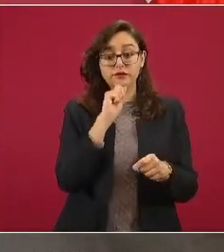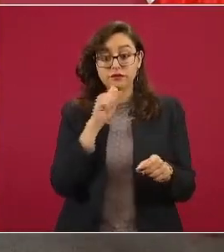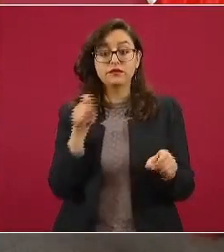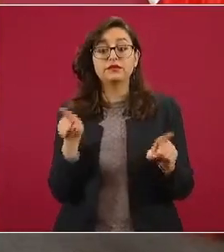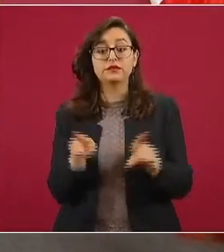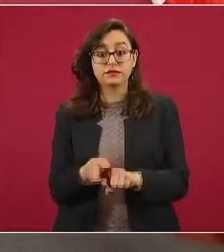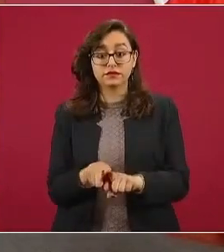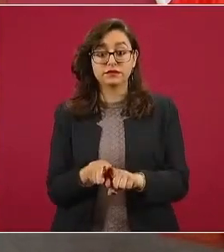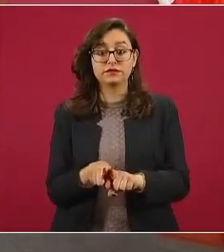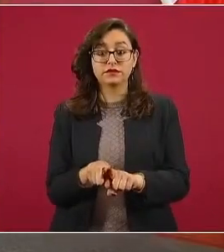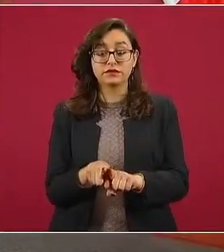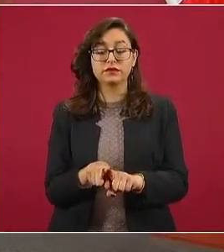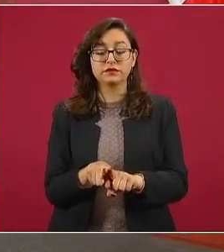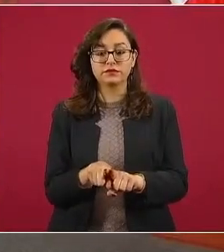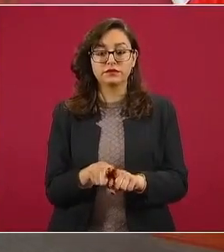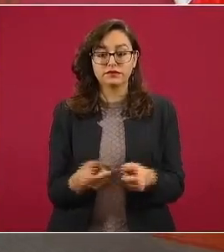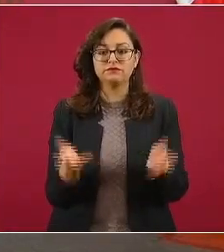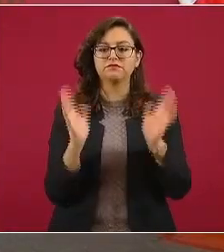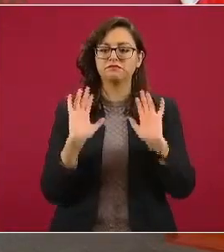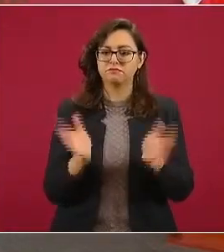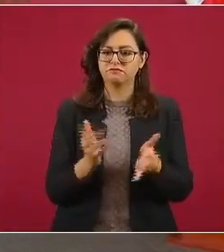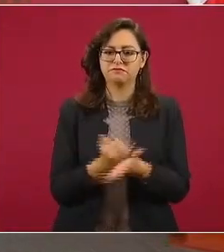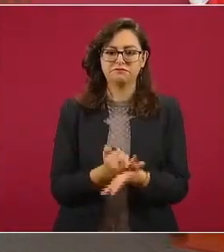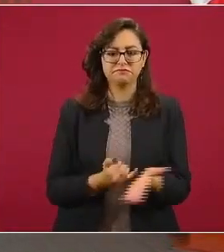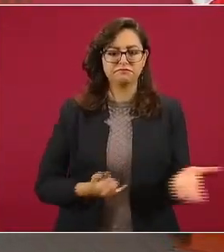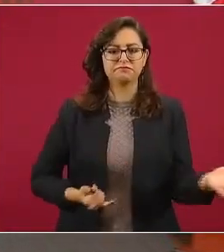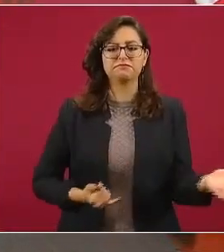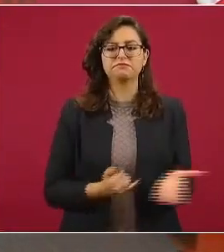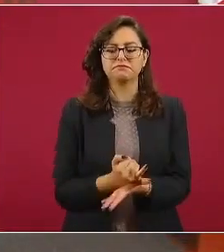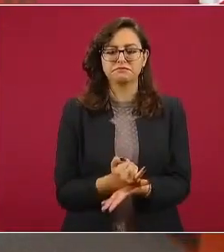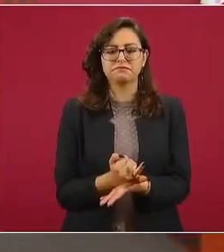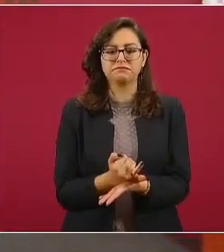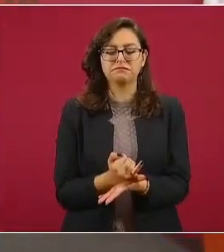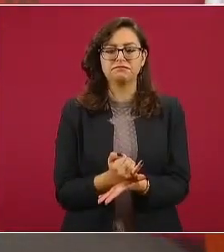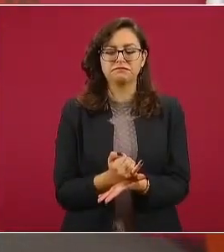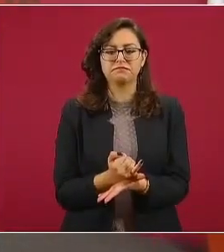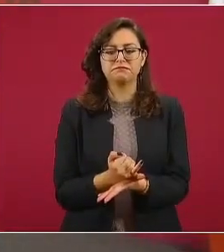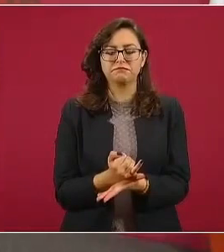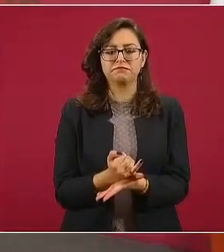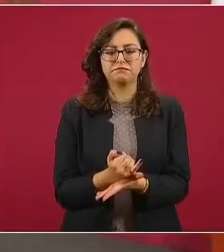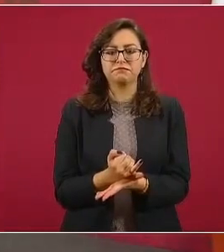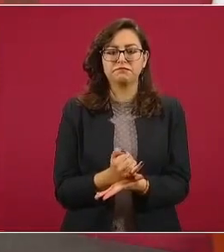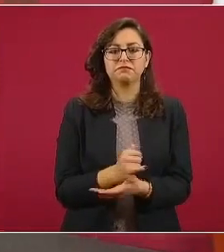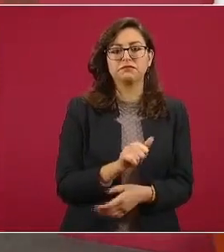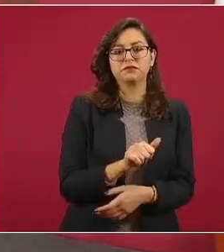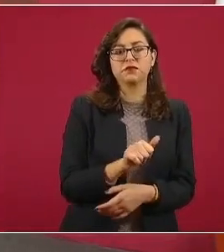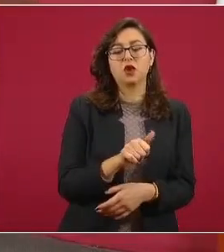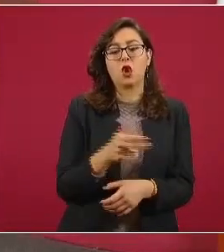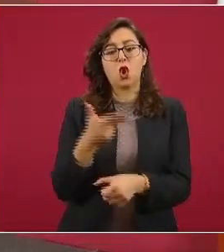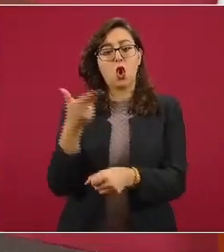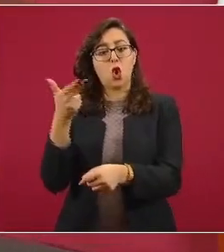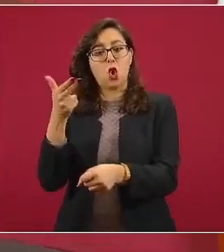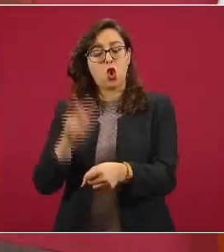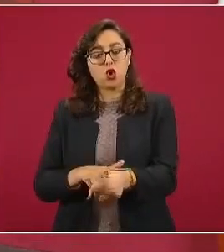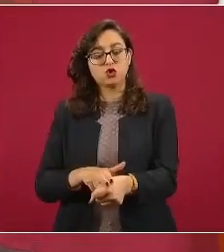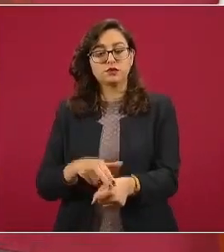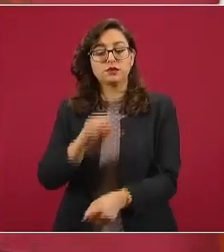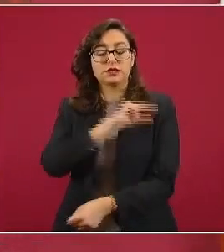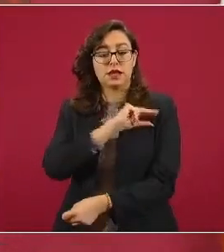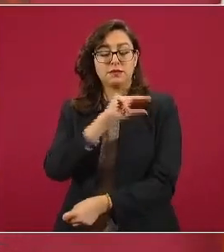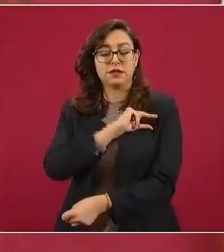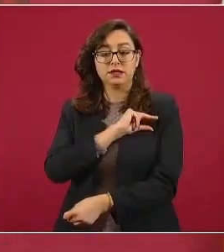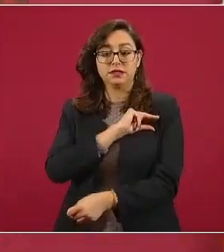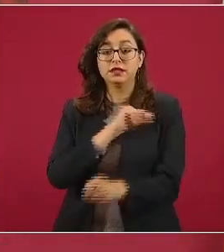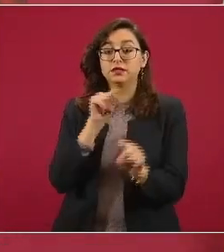se ha optado para que en hospitales privados